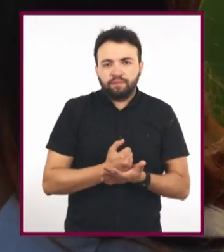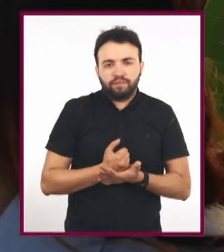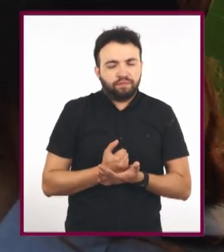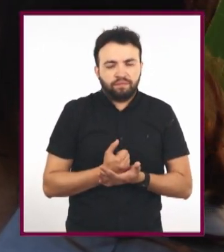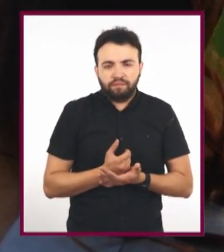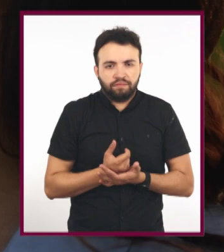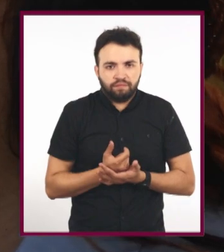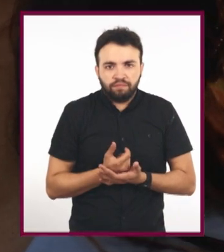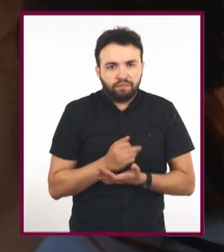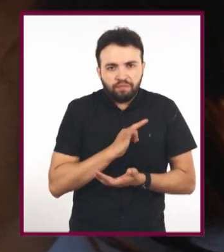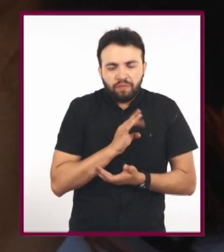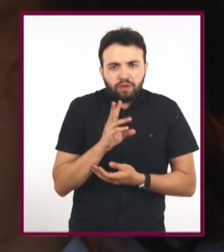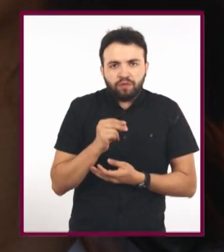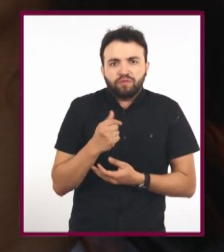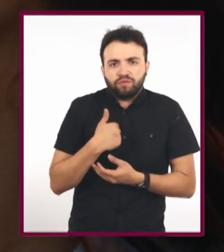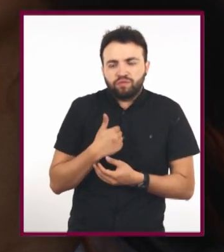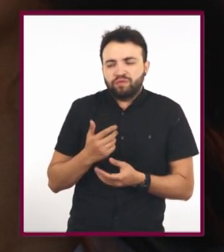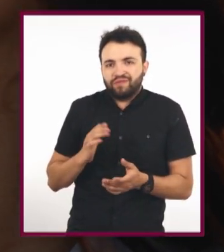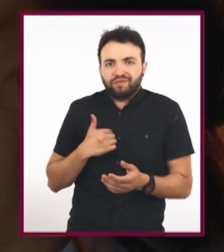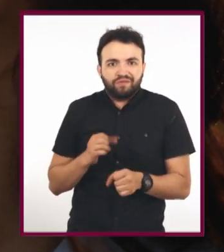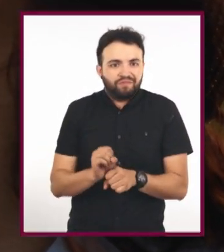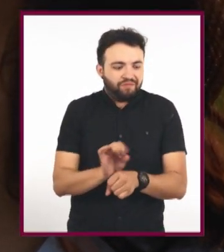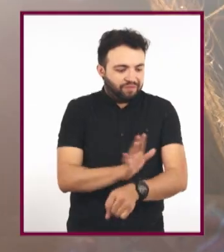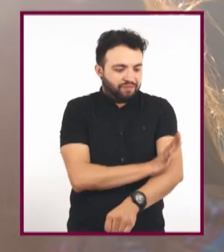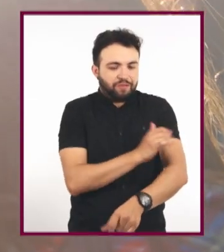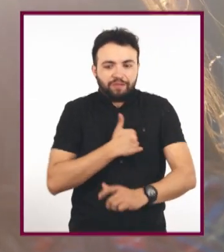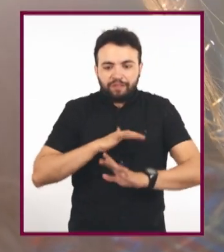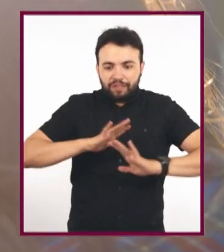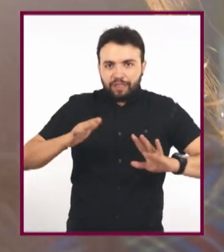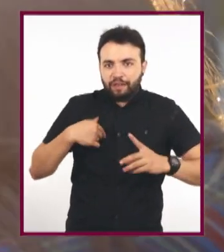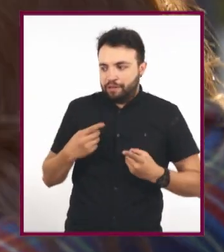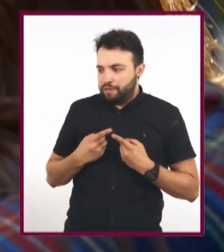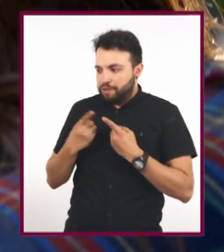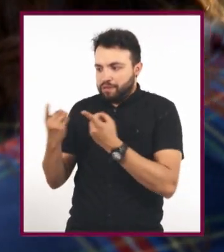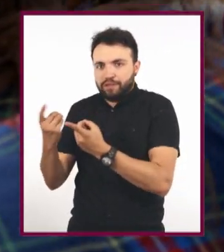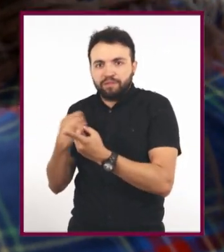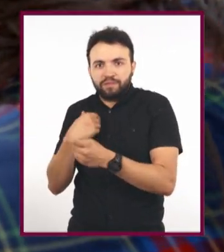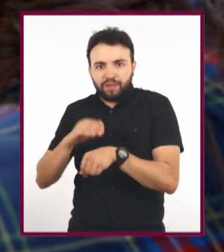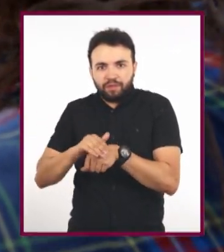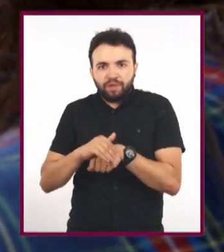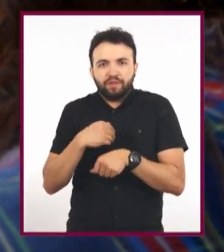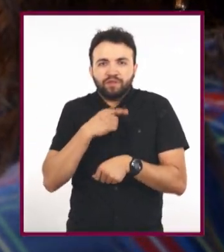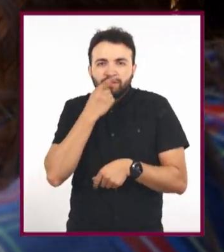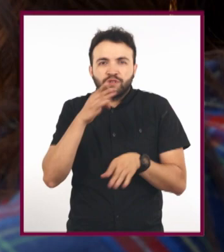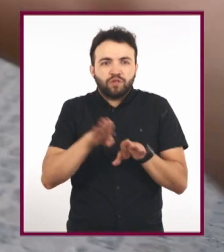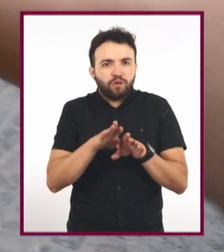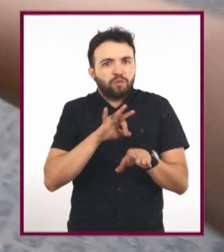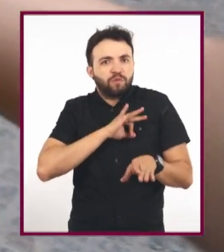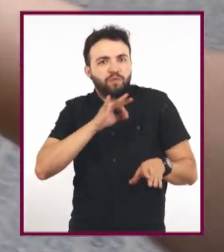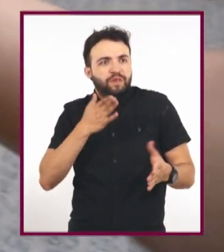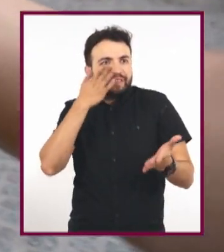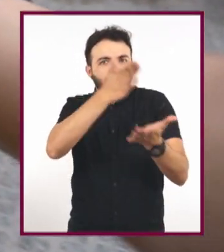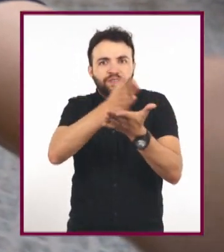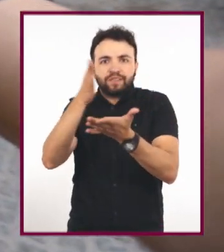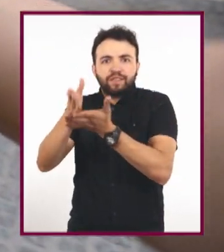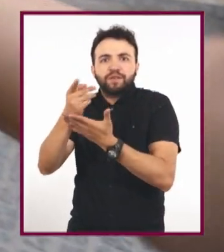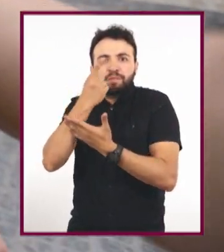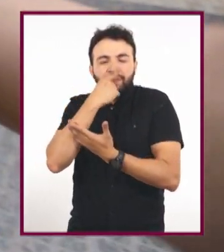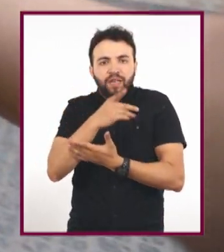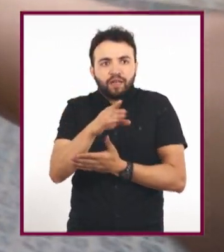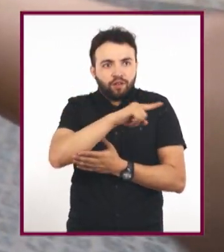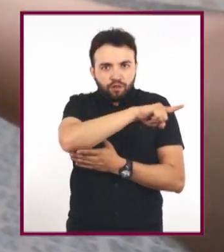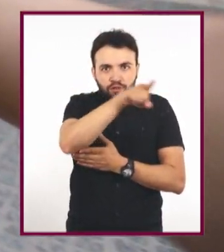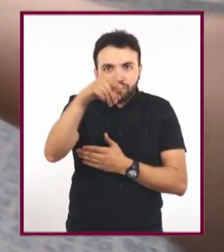¡Claro! Todas y todos podemos tener una relación con o sin sexo. Y en cuanto tomemos la decisión de tener sexo con esa